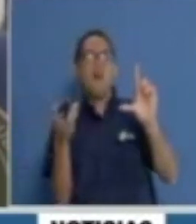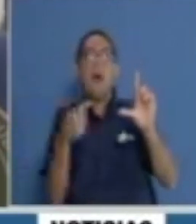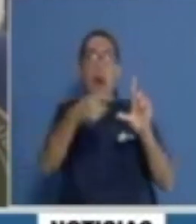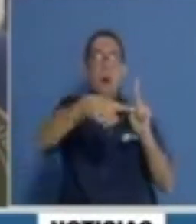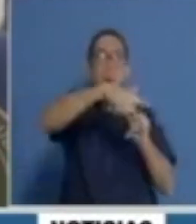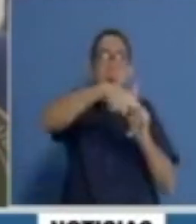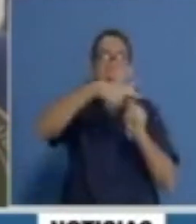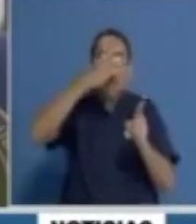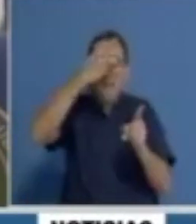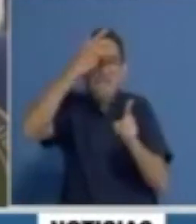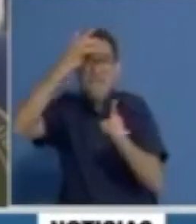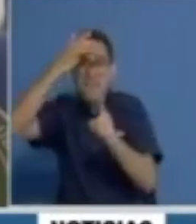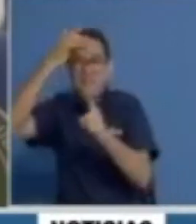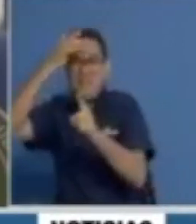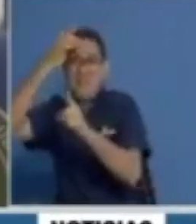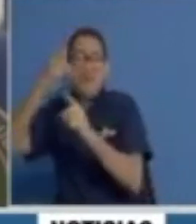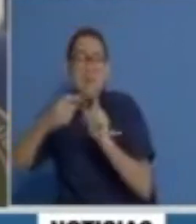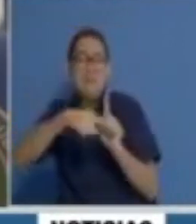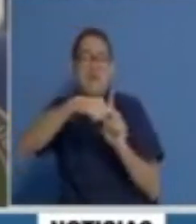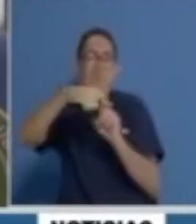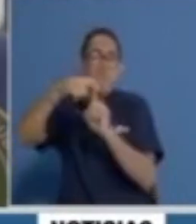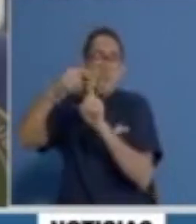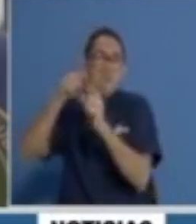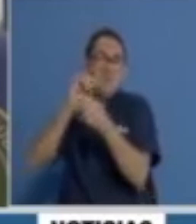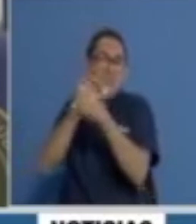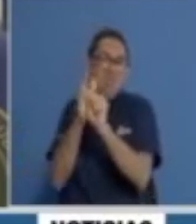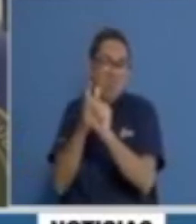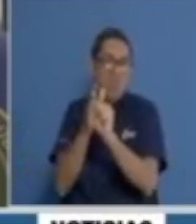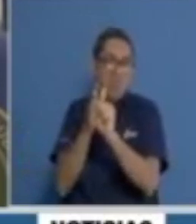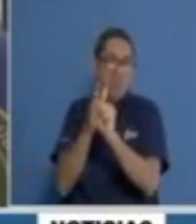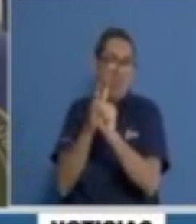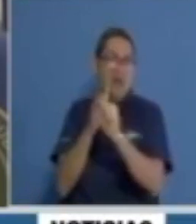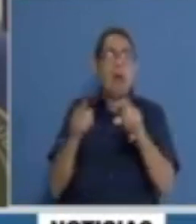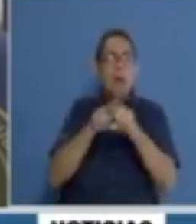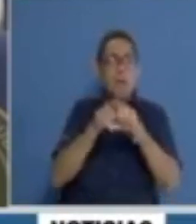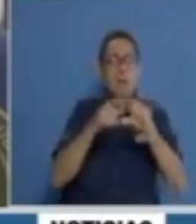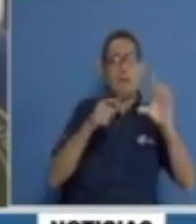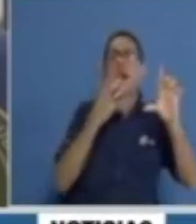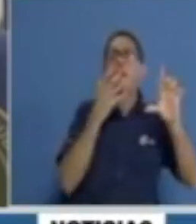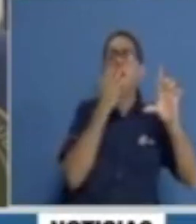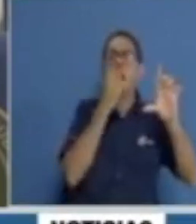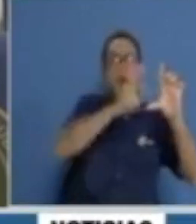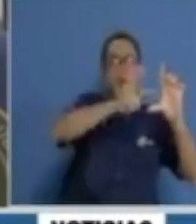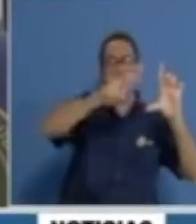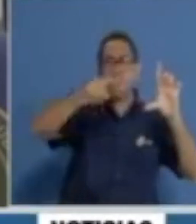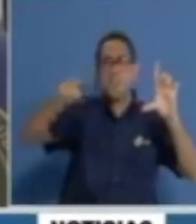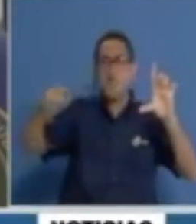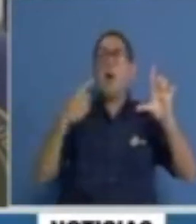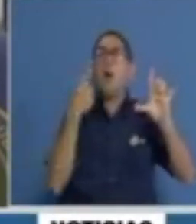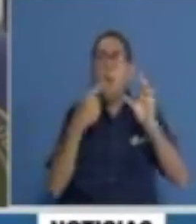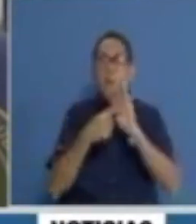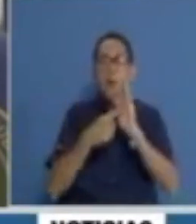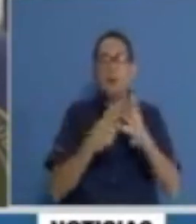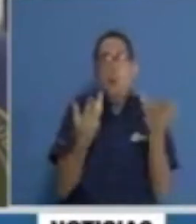positivas, y la línea corresponde al porcentaje de positividad diaria que se ha tenido. Hacia la semana del